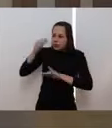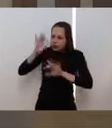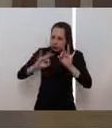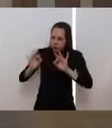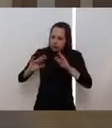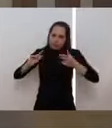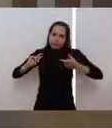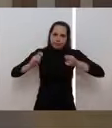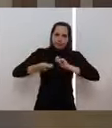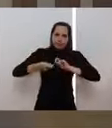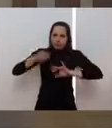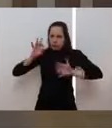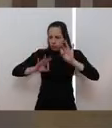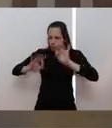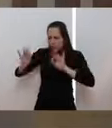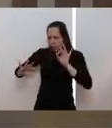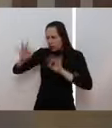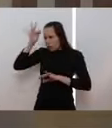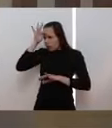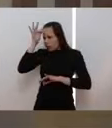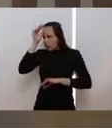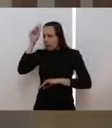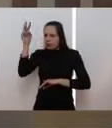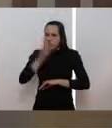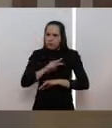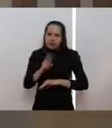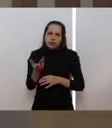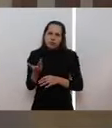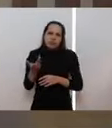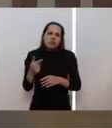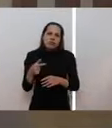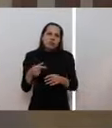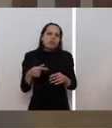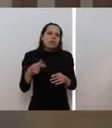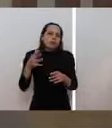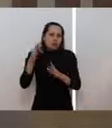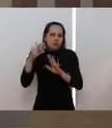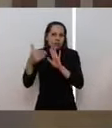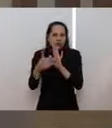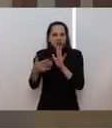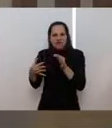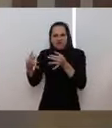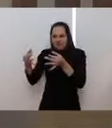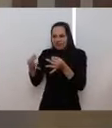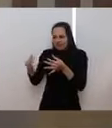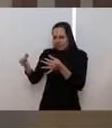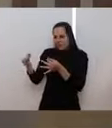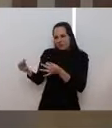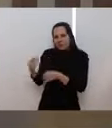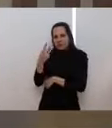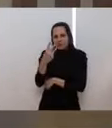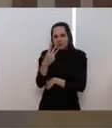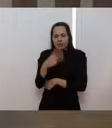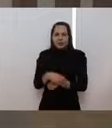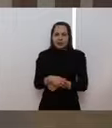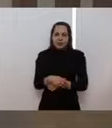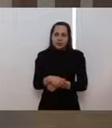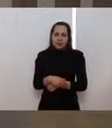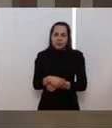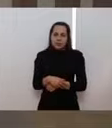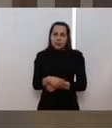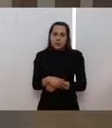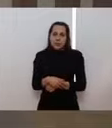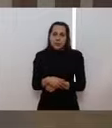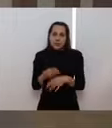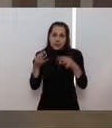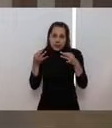hospital contestación de derechos de petición que fueron tres entonces si ustedes se fijan son del total fueron